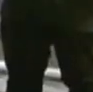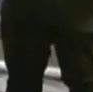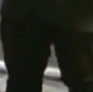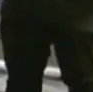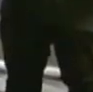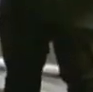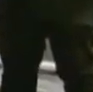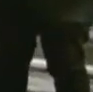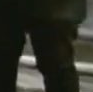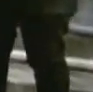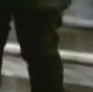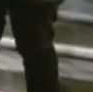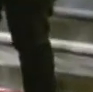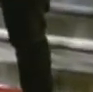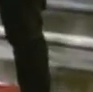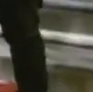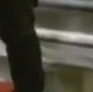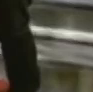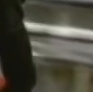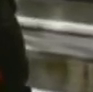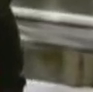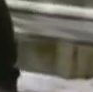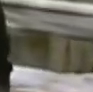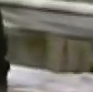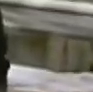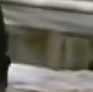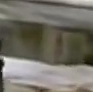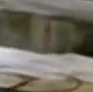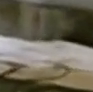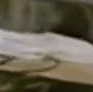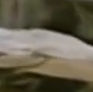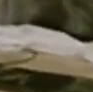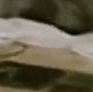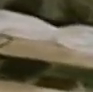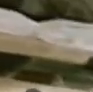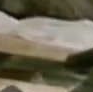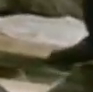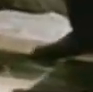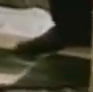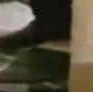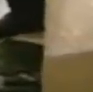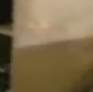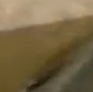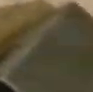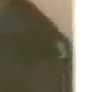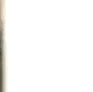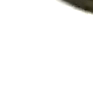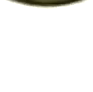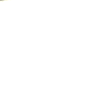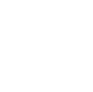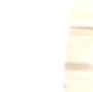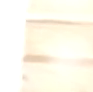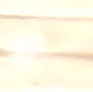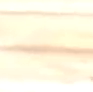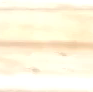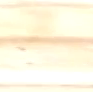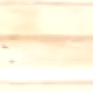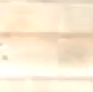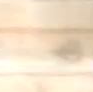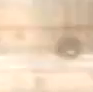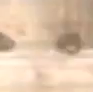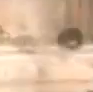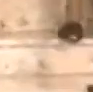paisano mío, un guariqueño ejemplar, Juan Germán Rocio